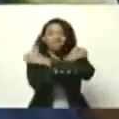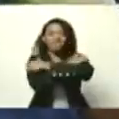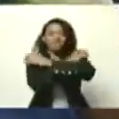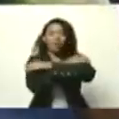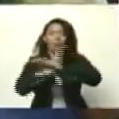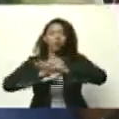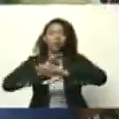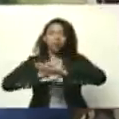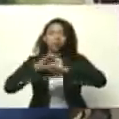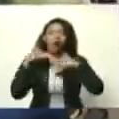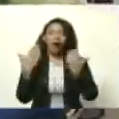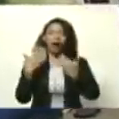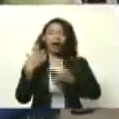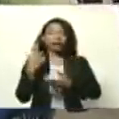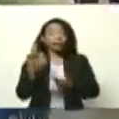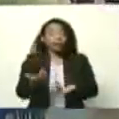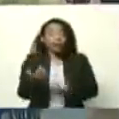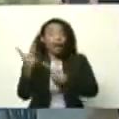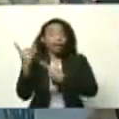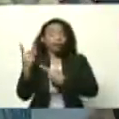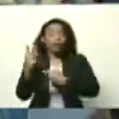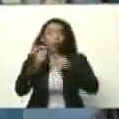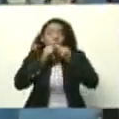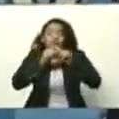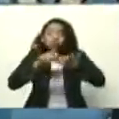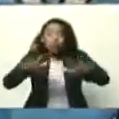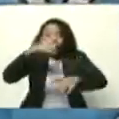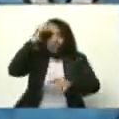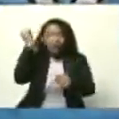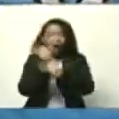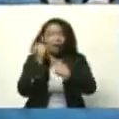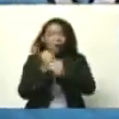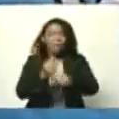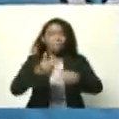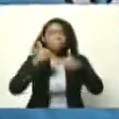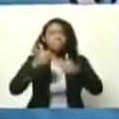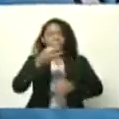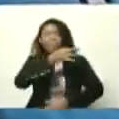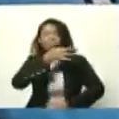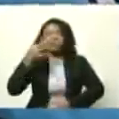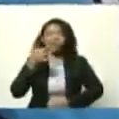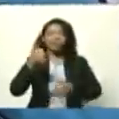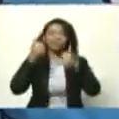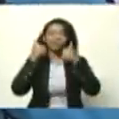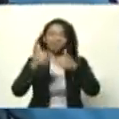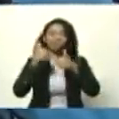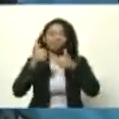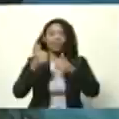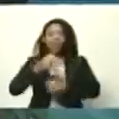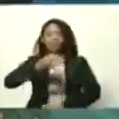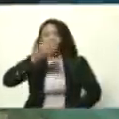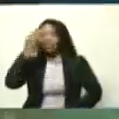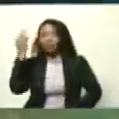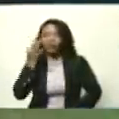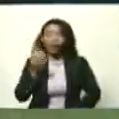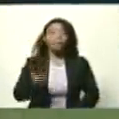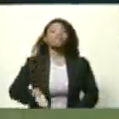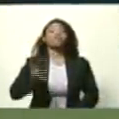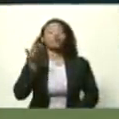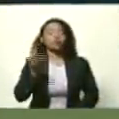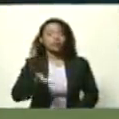que ha sido este despliegue tan exitoso. Realmente muy